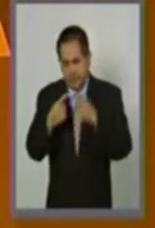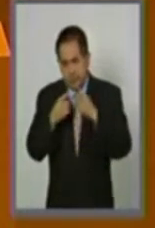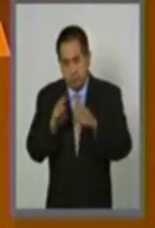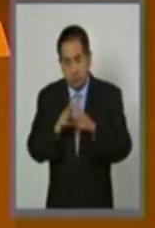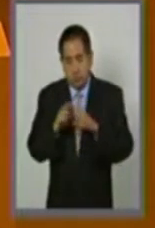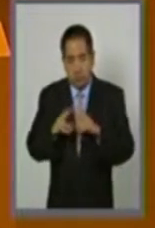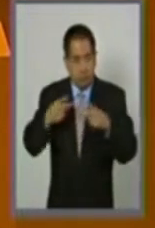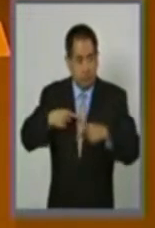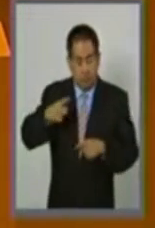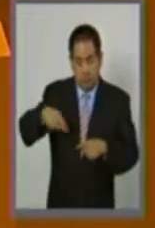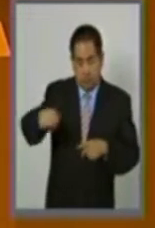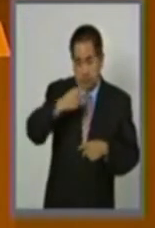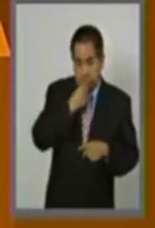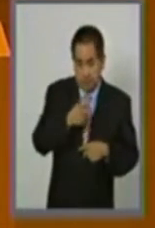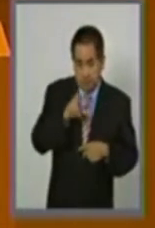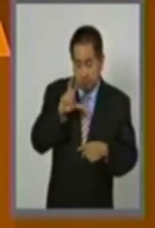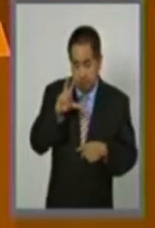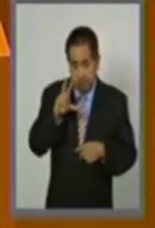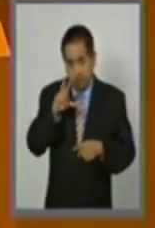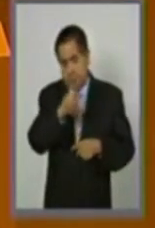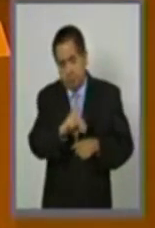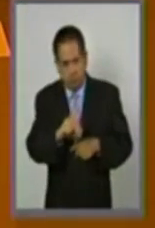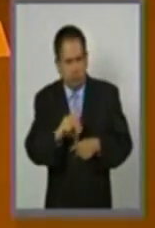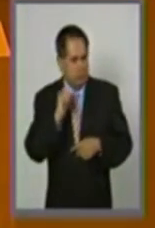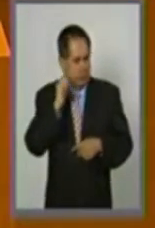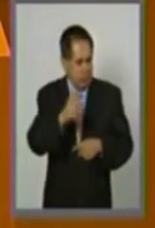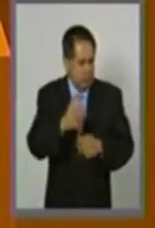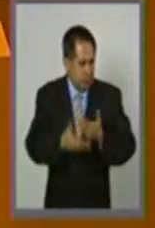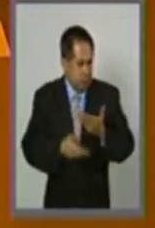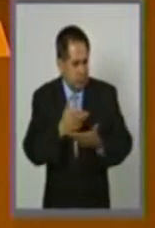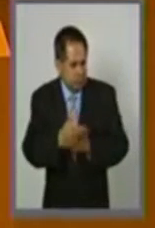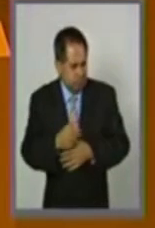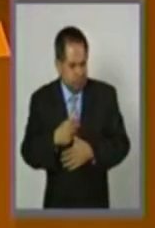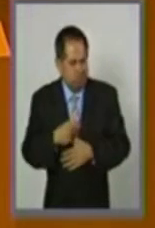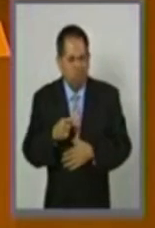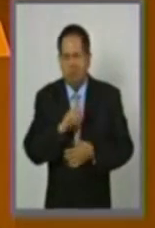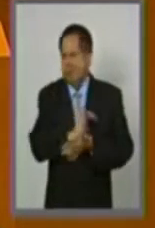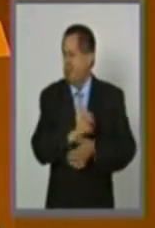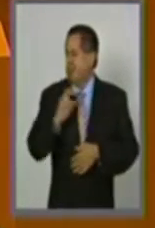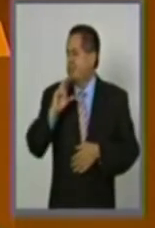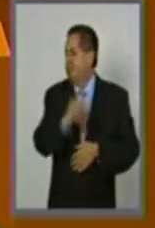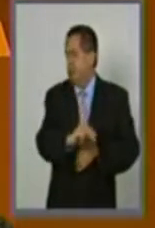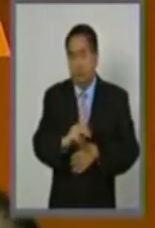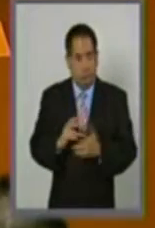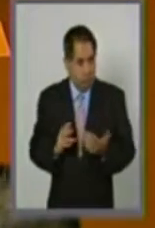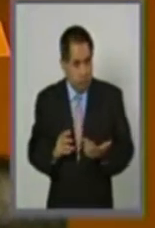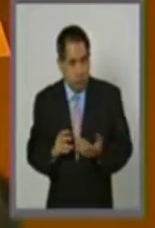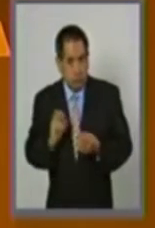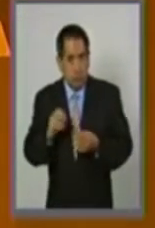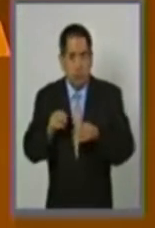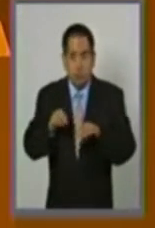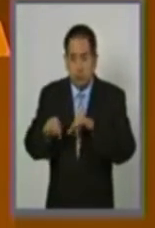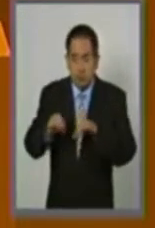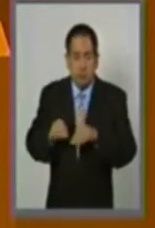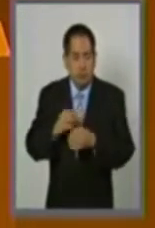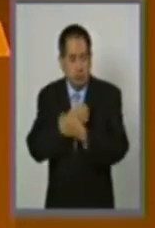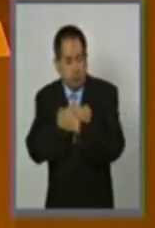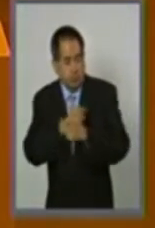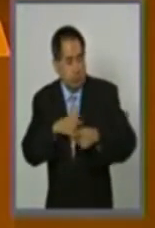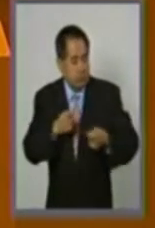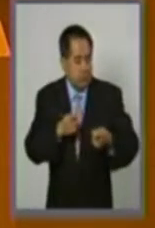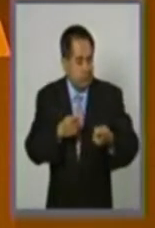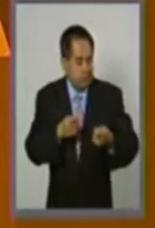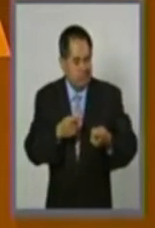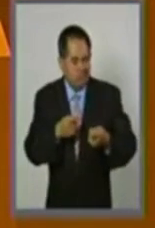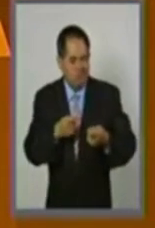ninguna persona se le puede negar una prestación o servicio ni restringirse los derechos laborales o educativos por